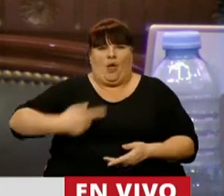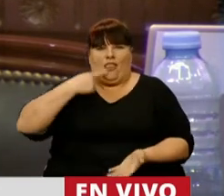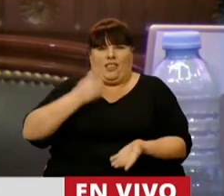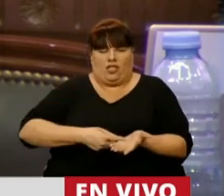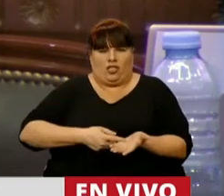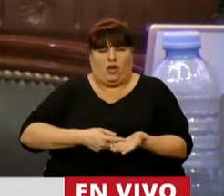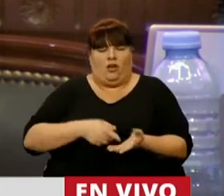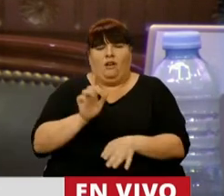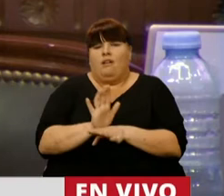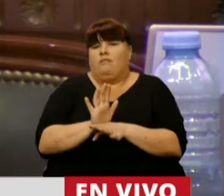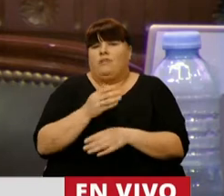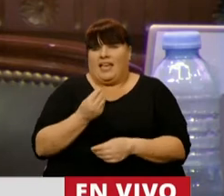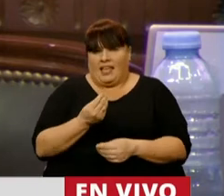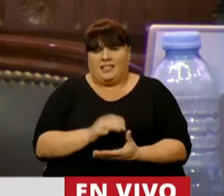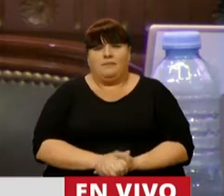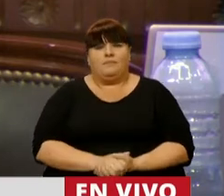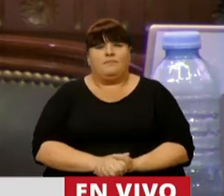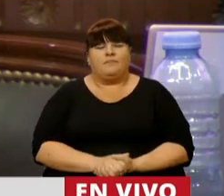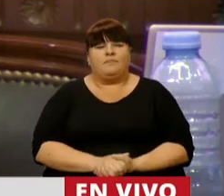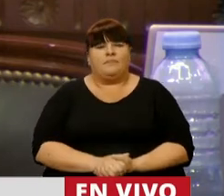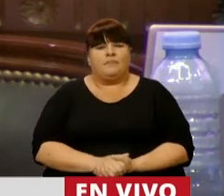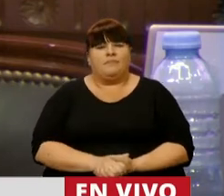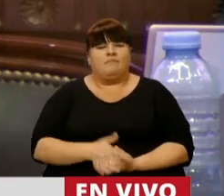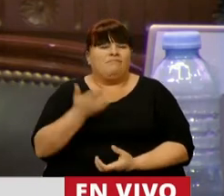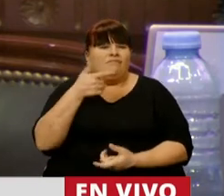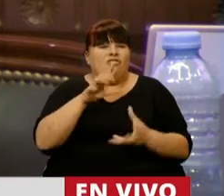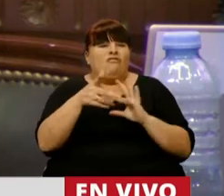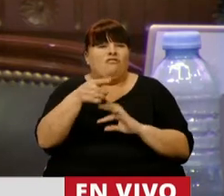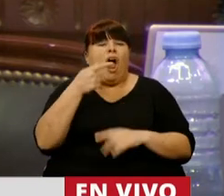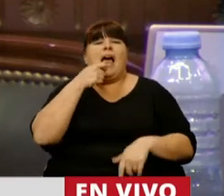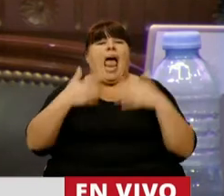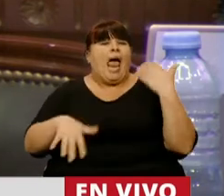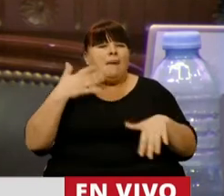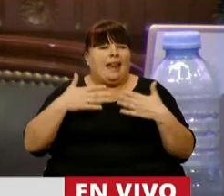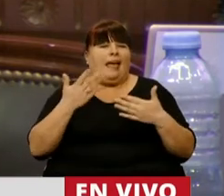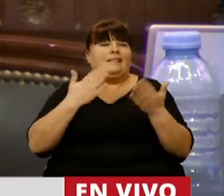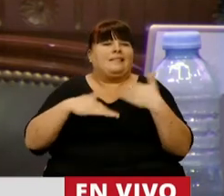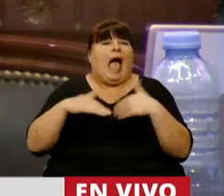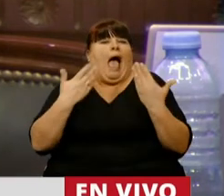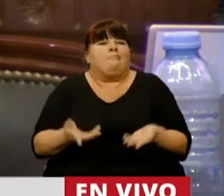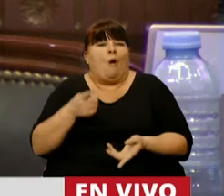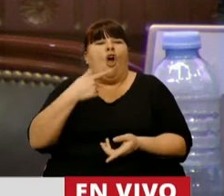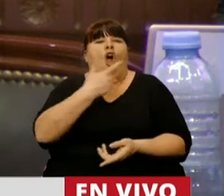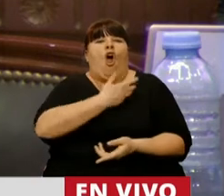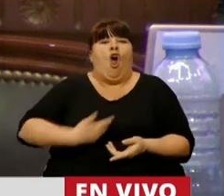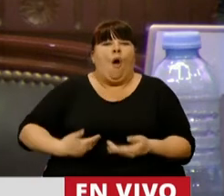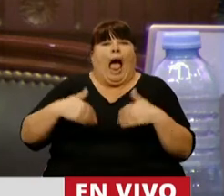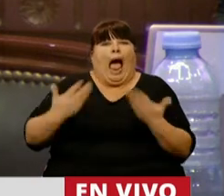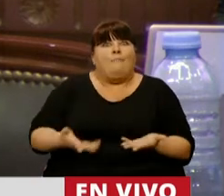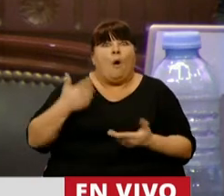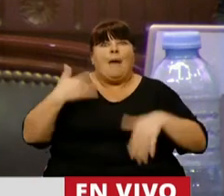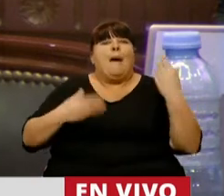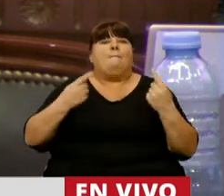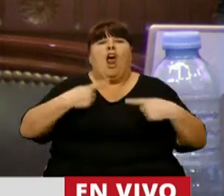gobierno, lo que hace, evidentemente, demostrar que la emergencia fue el justificativo que este gobierno tomó